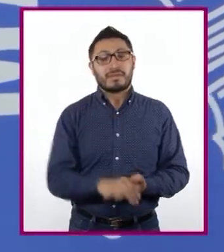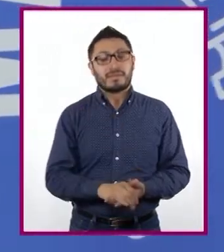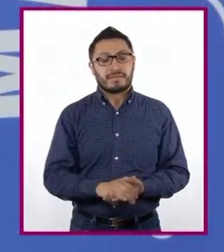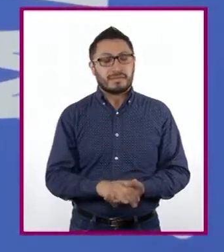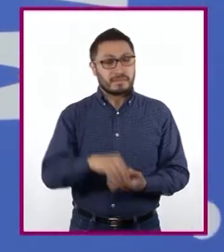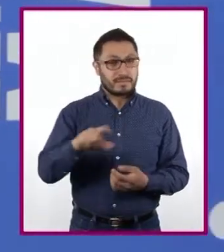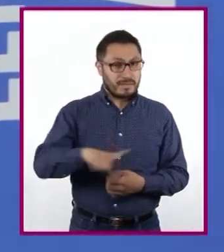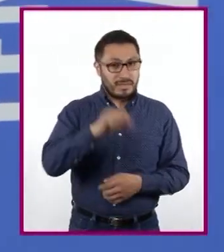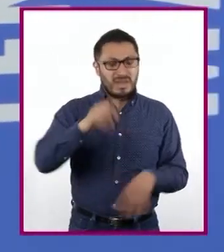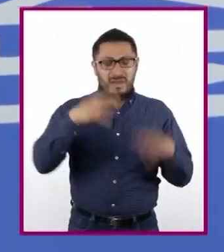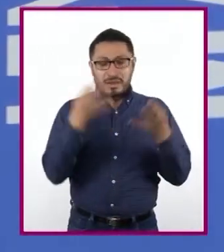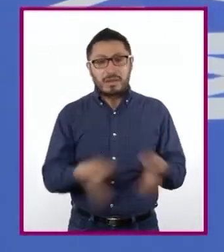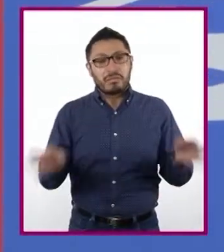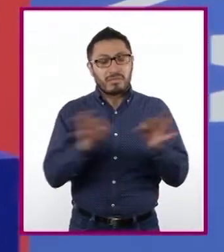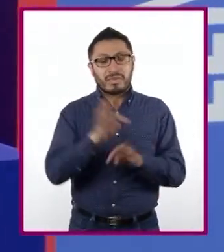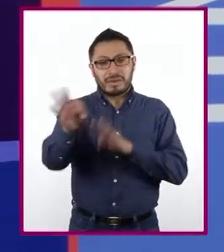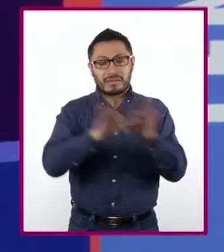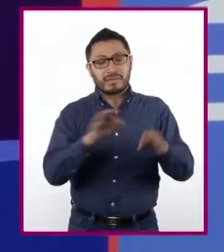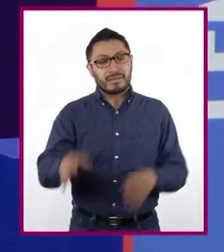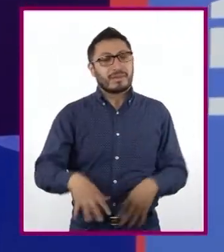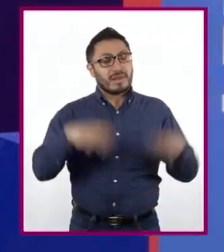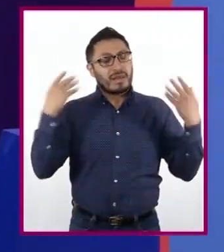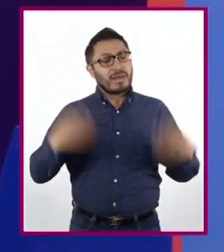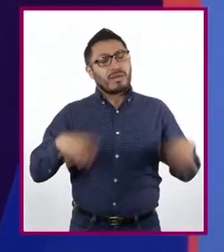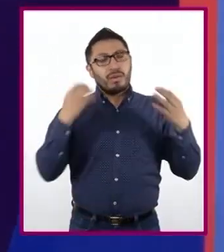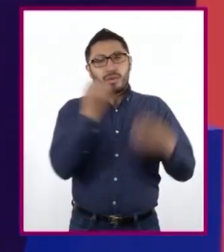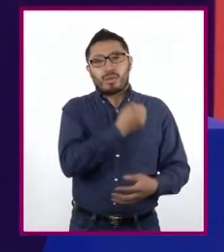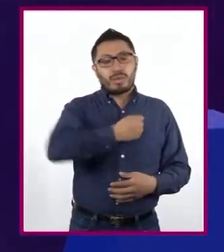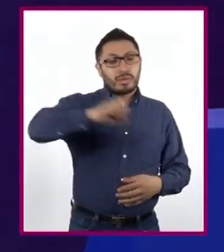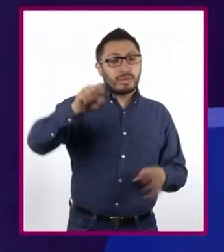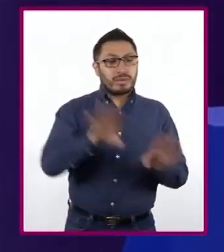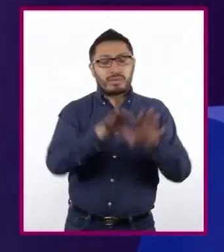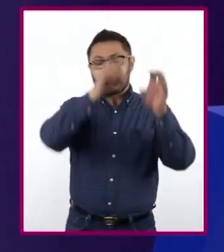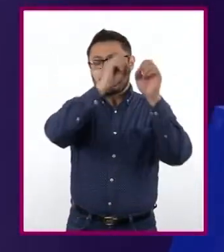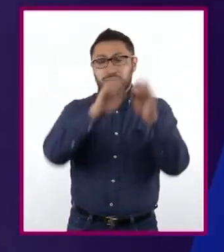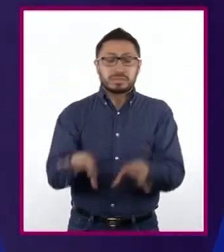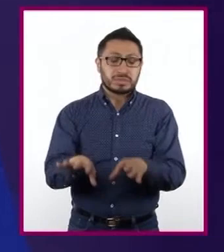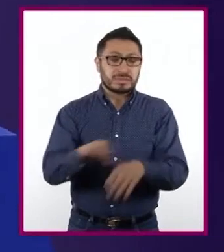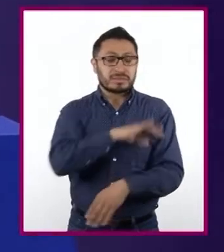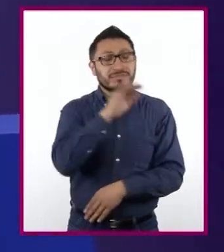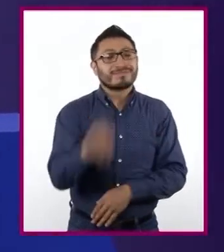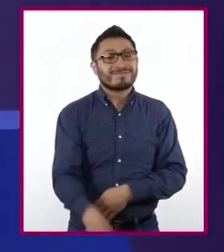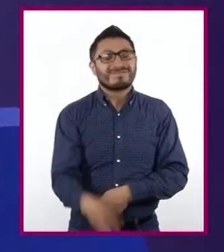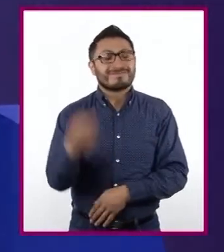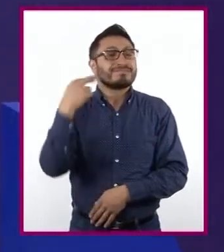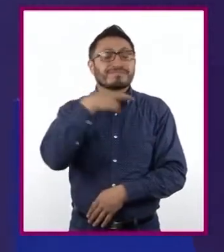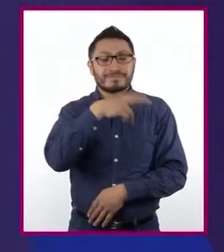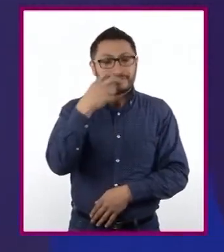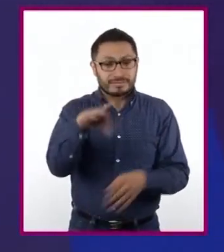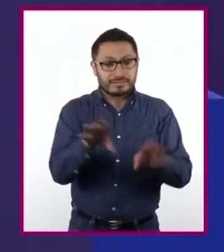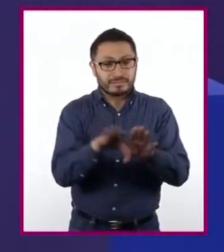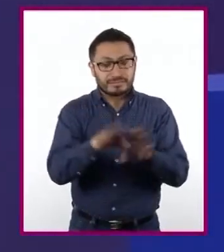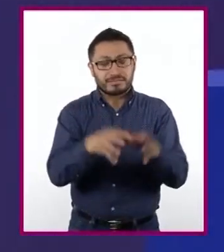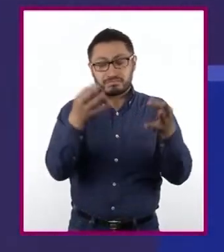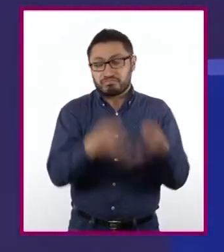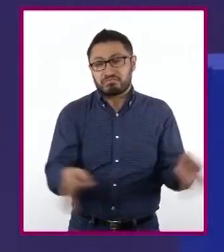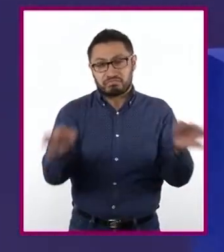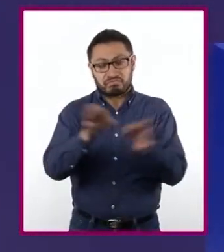Después de una brillante carrera y estando en la cima, nos abandonó pronto esta destacada escritora